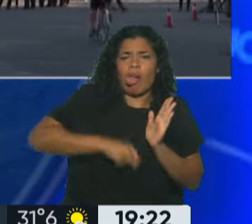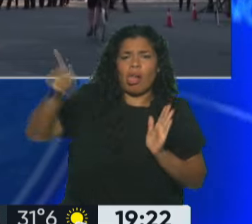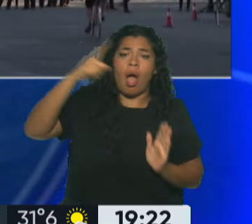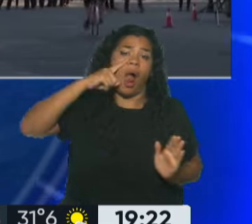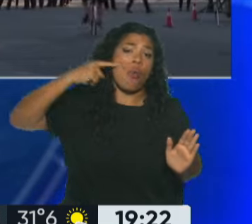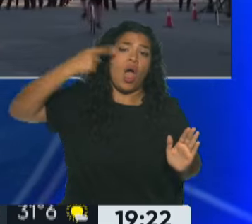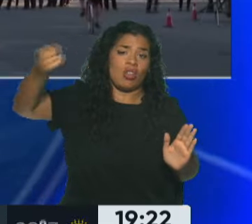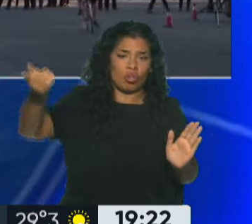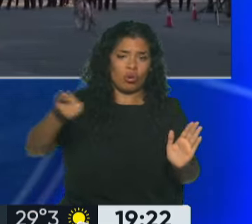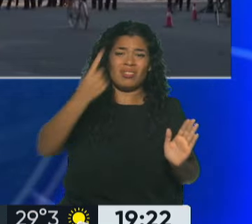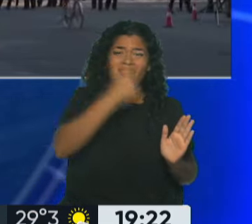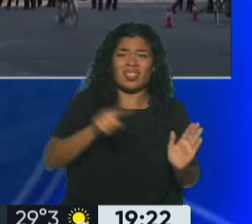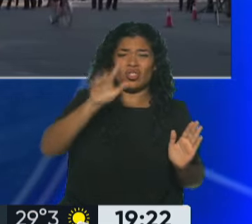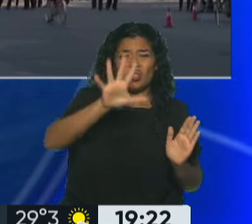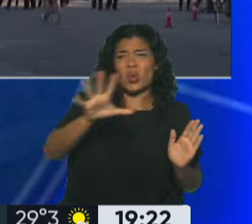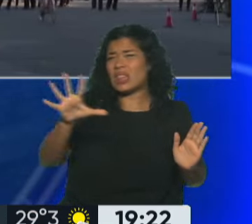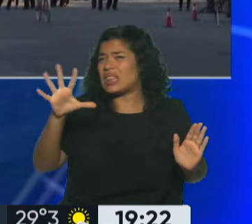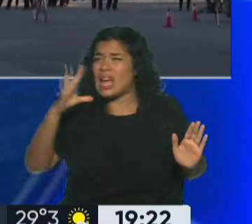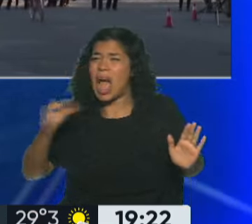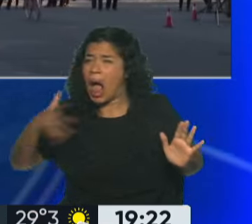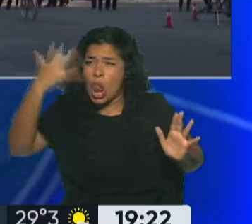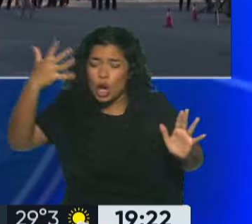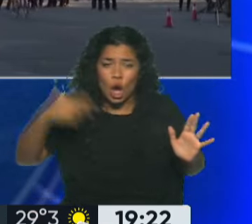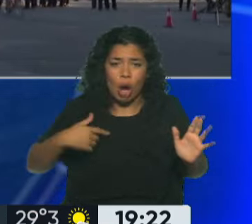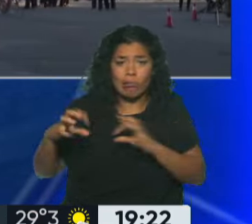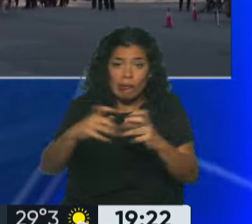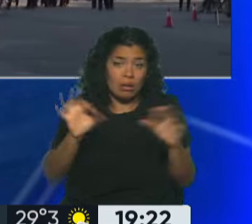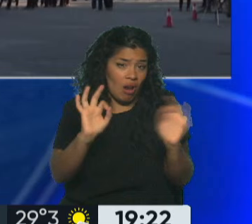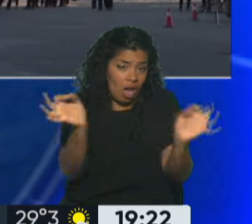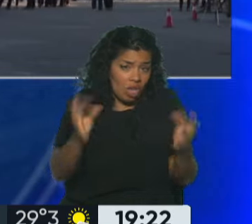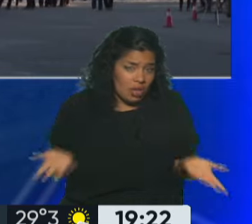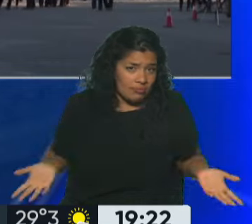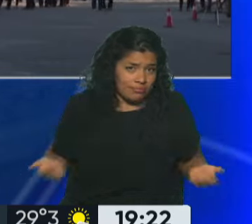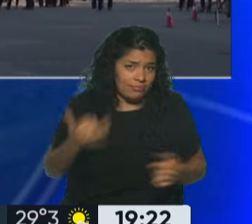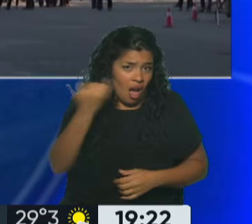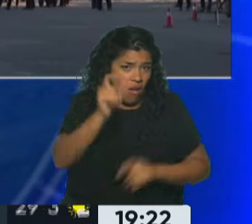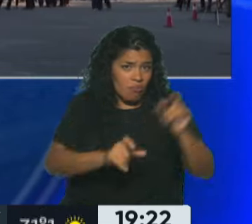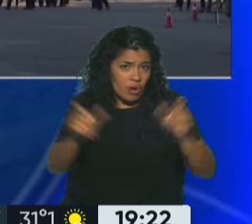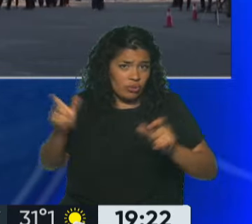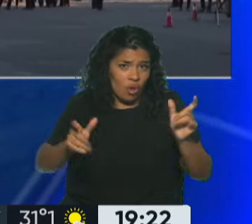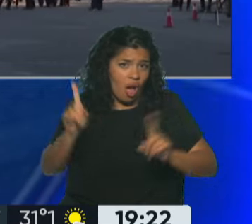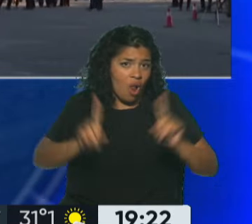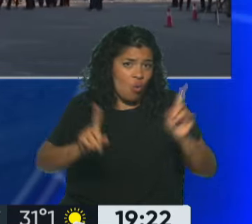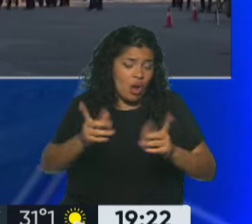pico que no se trataron nunca en la comisión de DNU, así que hay gente que mira